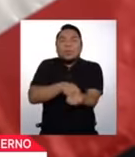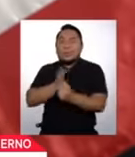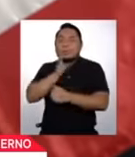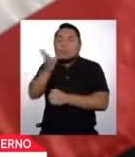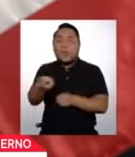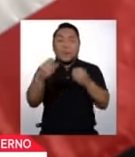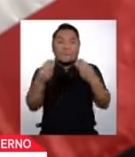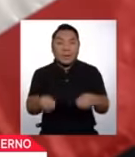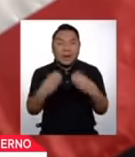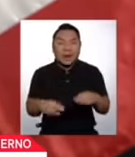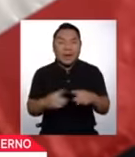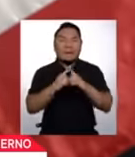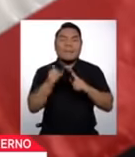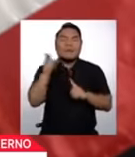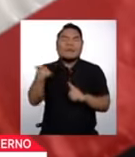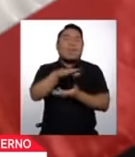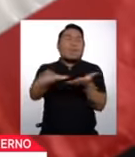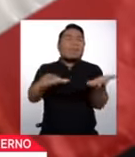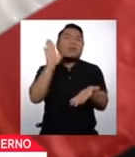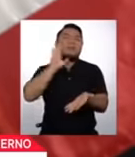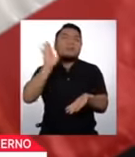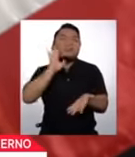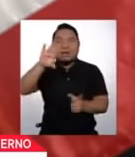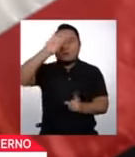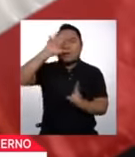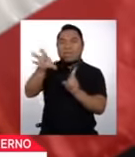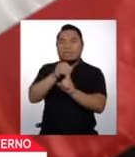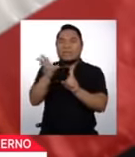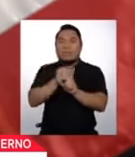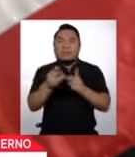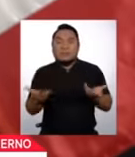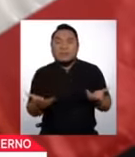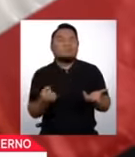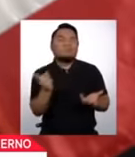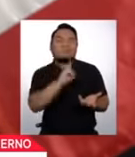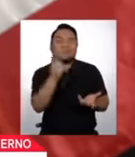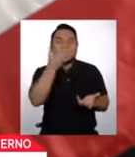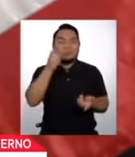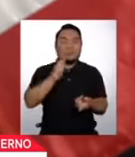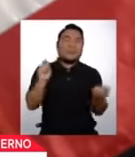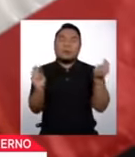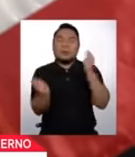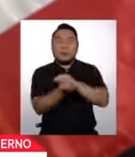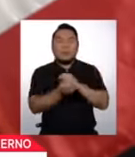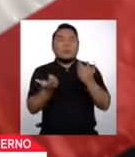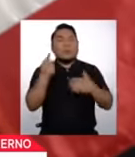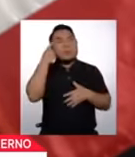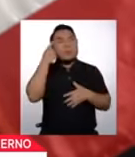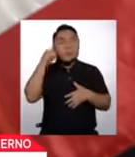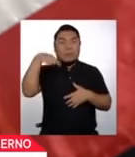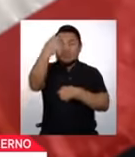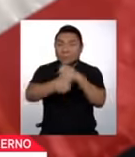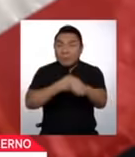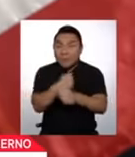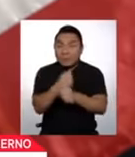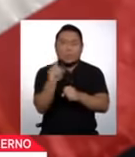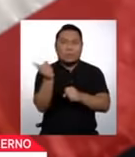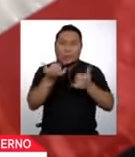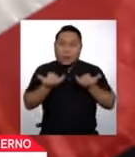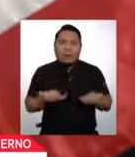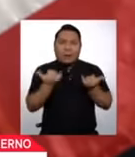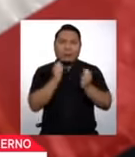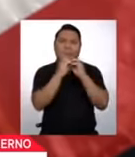que no tenían las condiciones adecuadas, es el momento. Juntos tenemos, pero tenemos que hacerlo ¿cuándo? ¿Lo hacemos el próximo año? ¿Lo hacemos? No, ahora